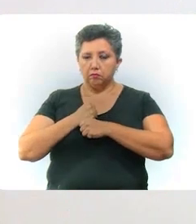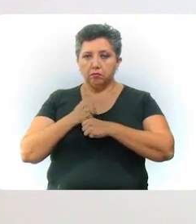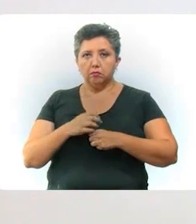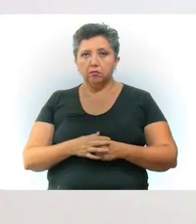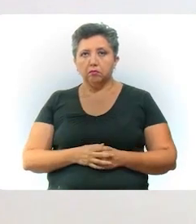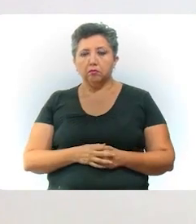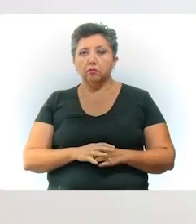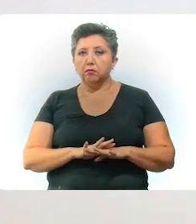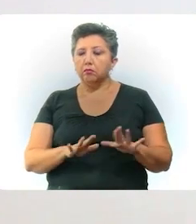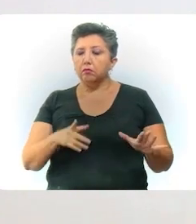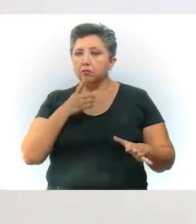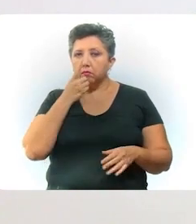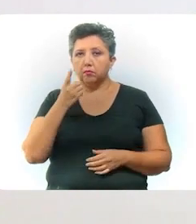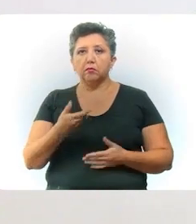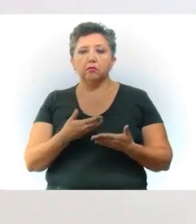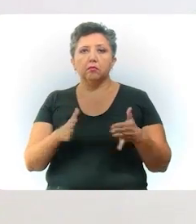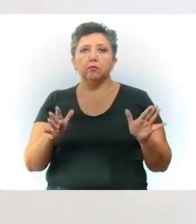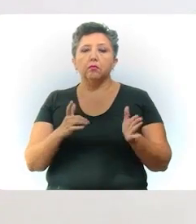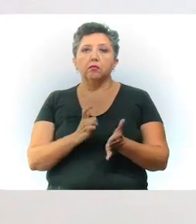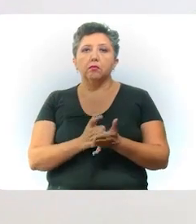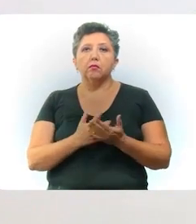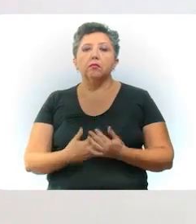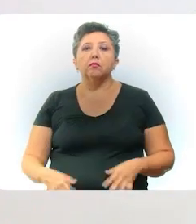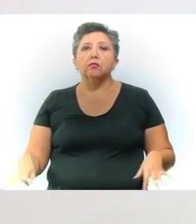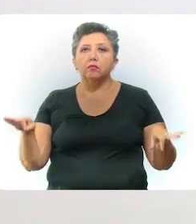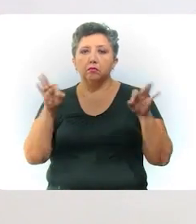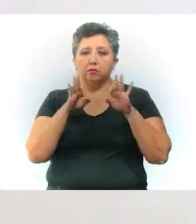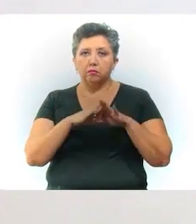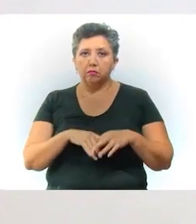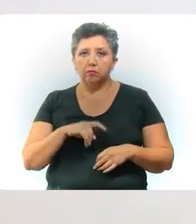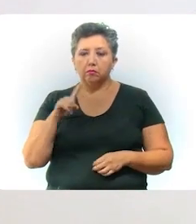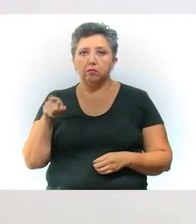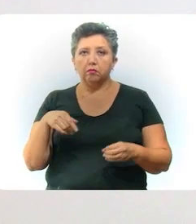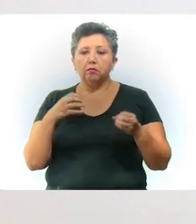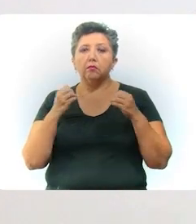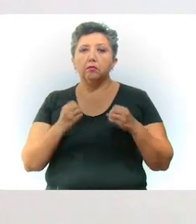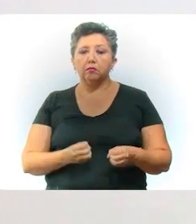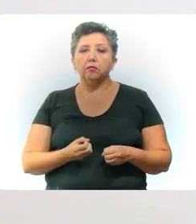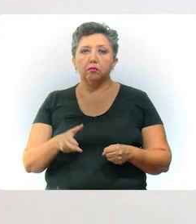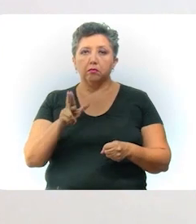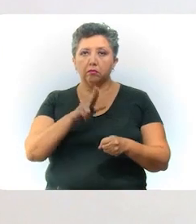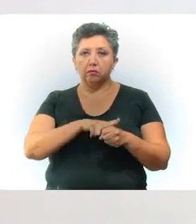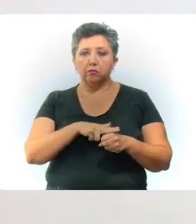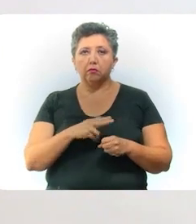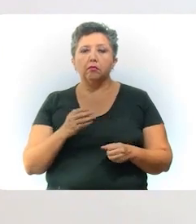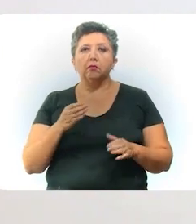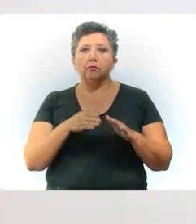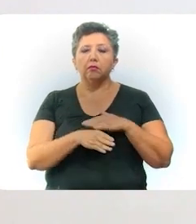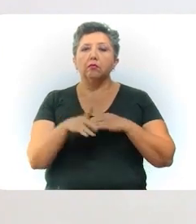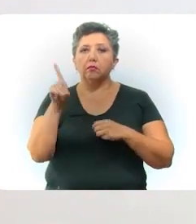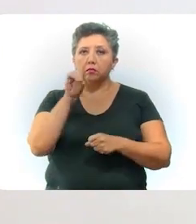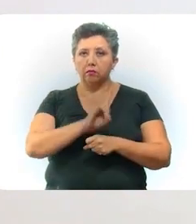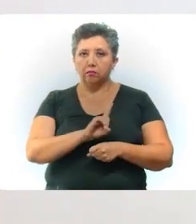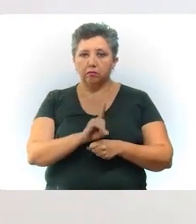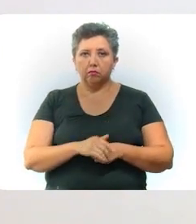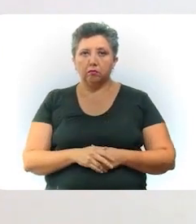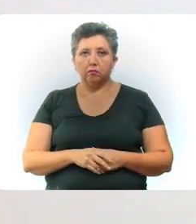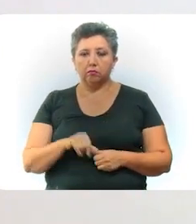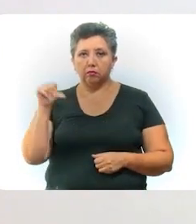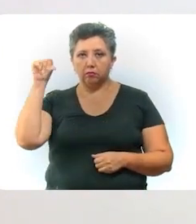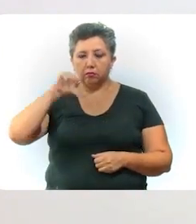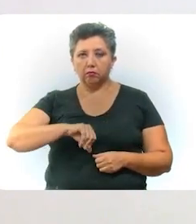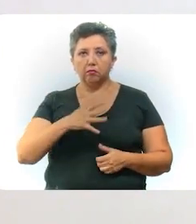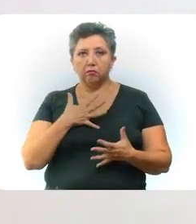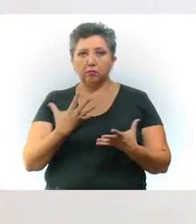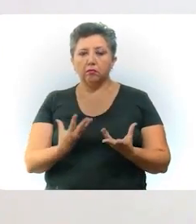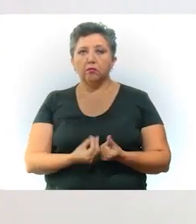Armadas. Como se ha señalado, en la reapertura económica los datos más importantes son la ocupación hospitalaria y los ingresos diarios.